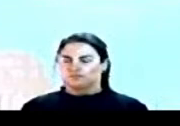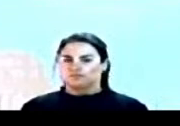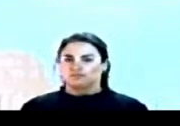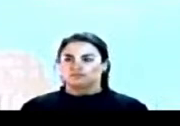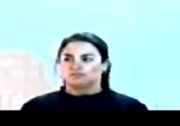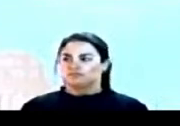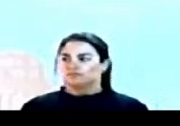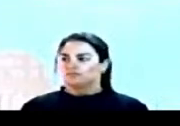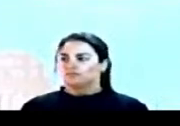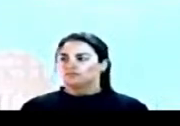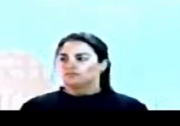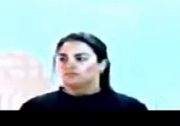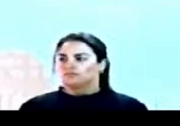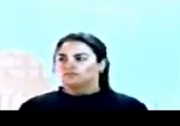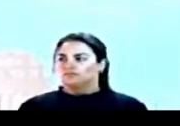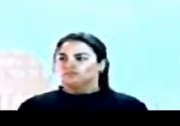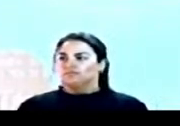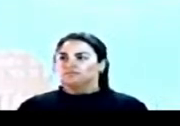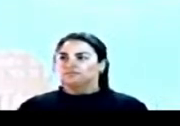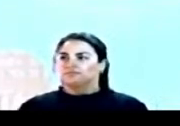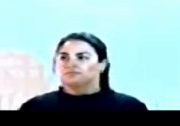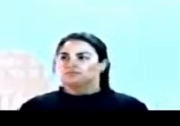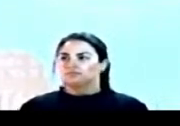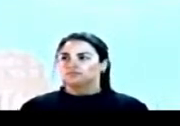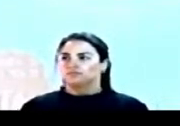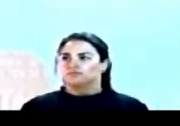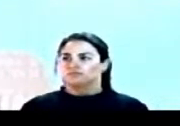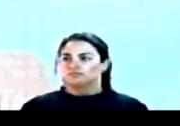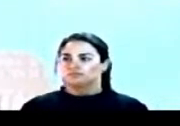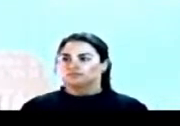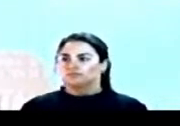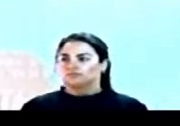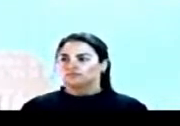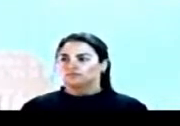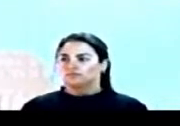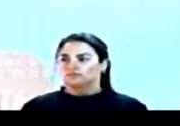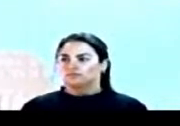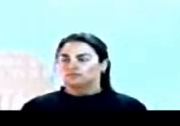Cuando queráis, podemos.